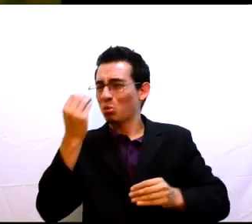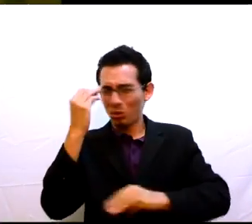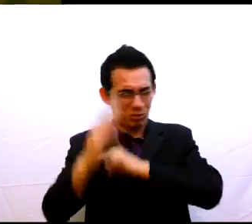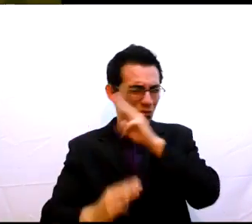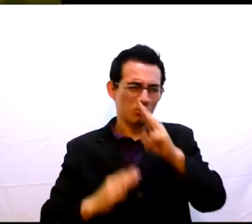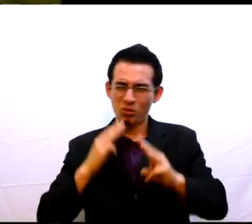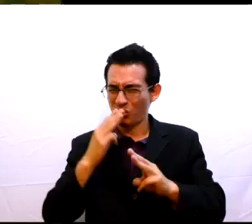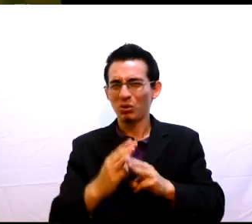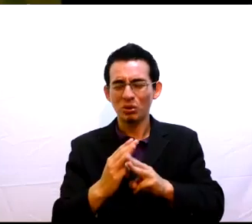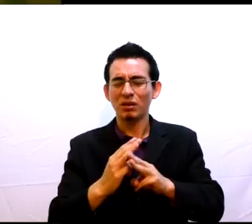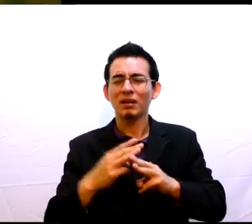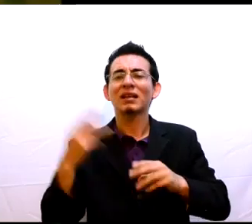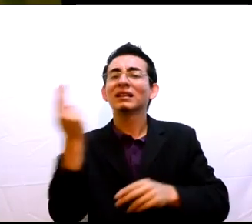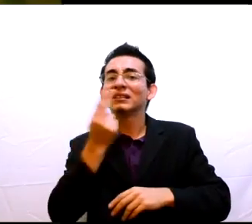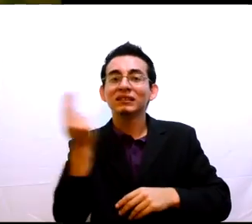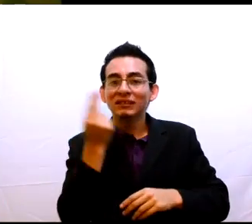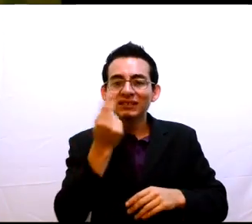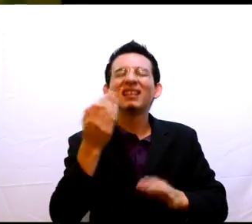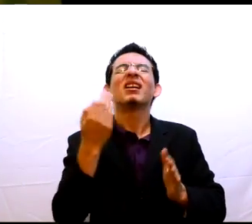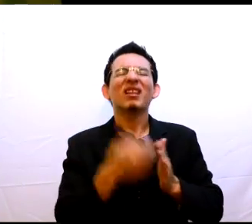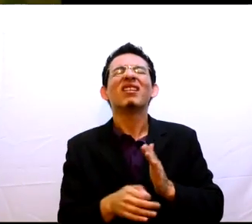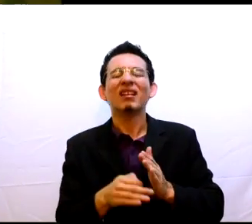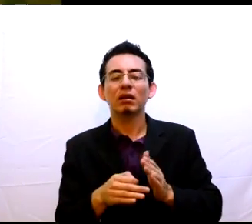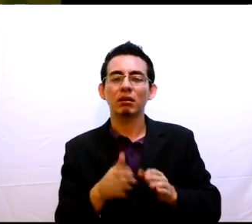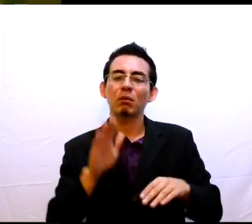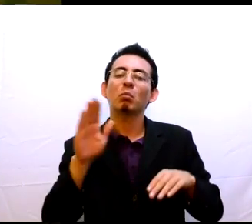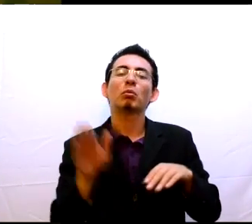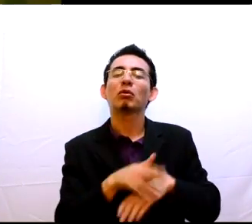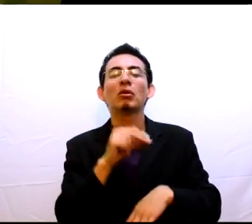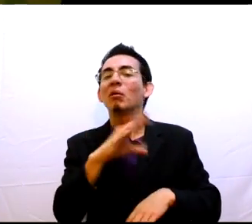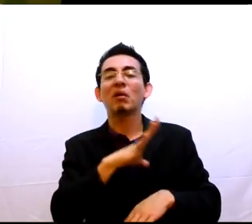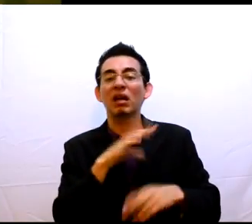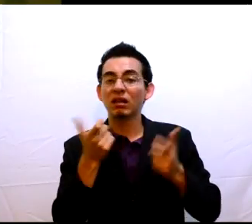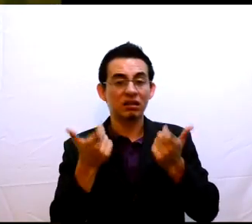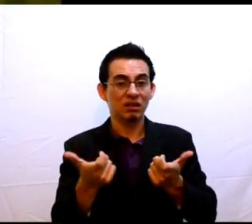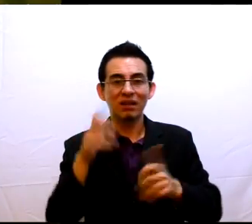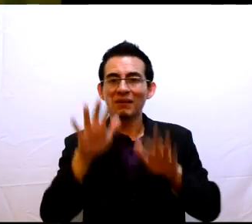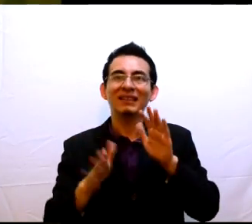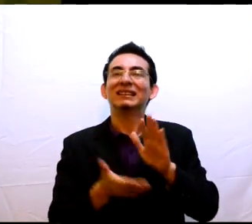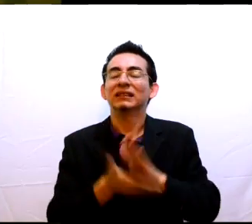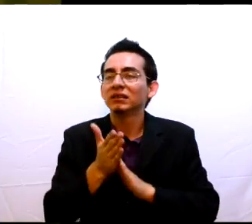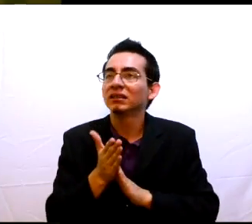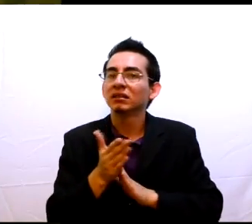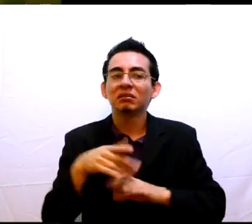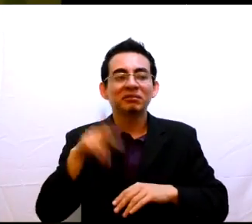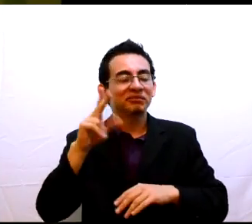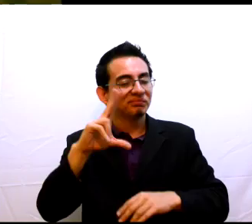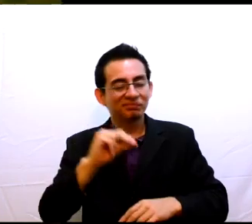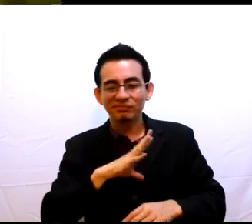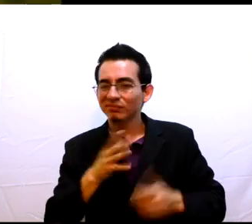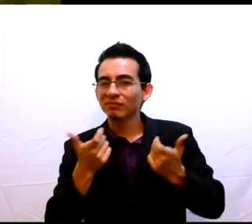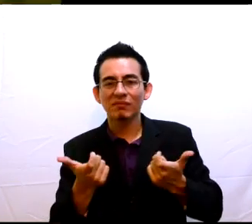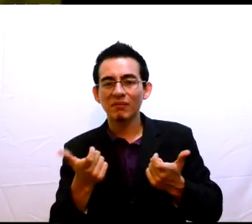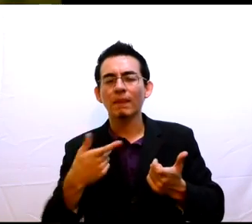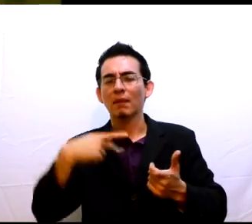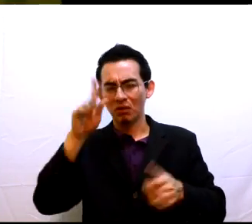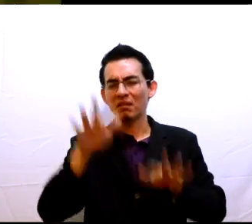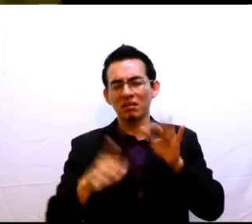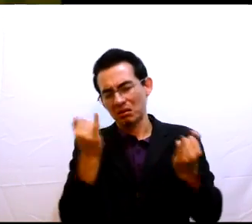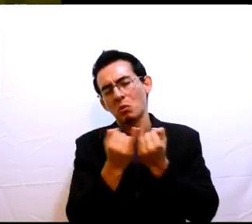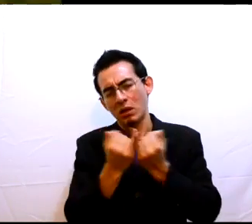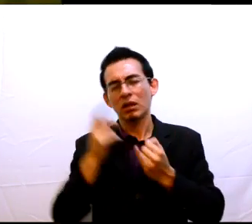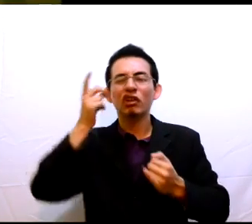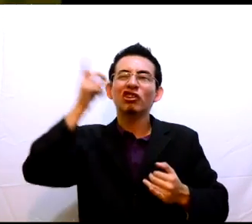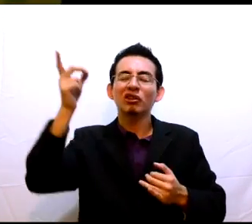una de las cosas que detiene esto es la falta de recursos porque también por otro lado dios nos hace sabios y prudentes